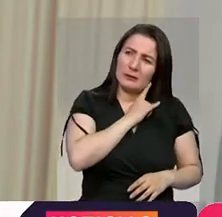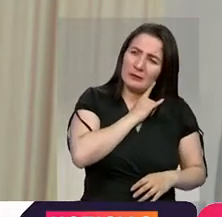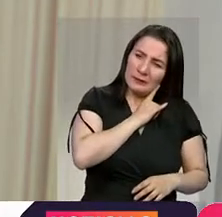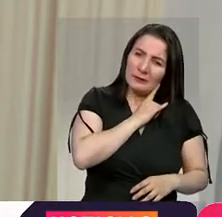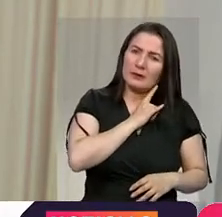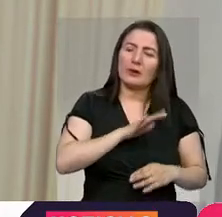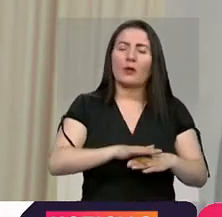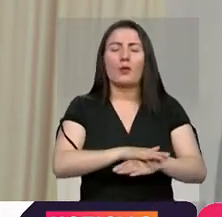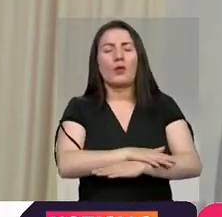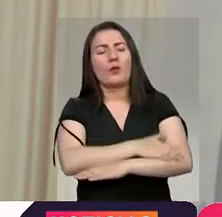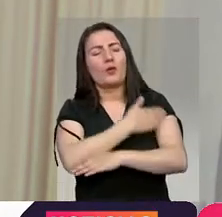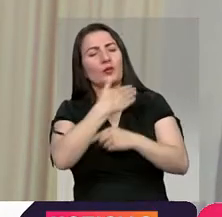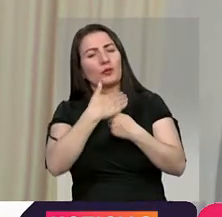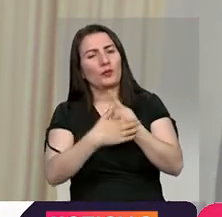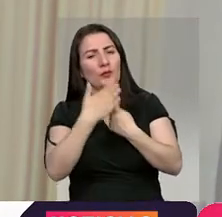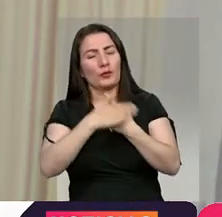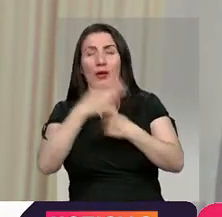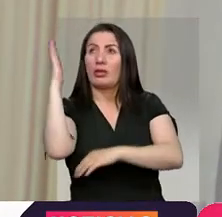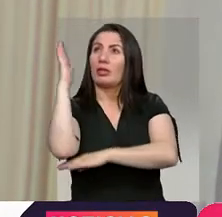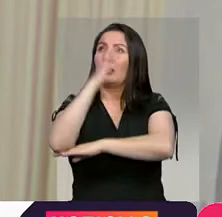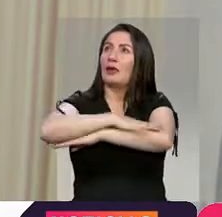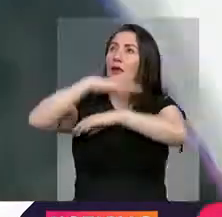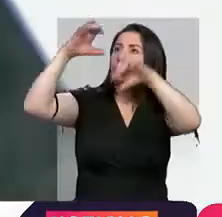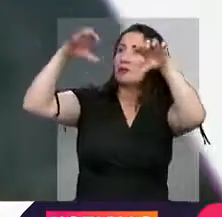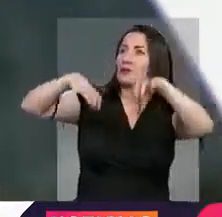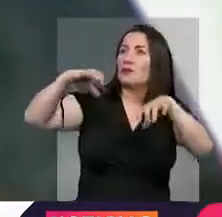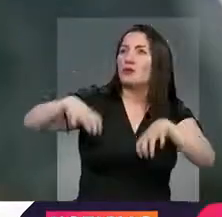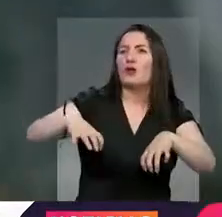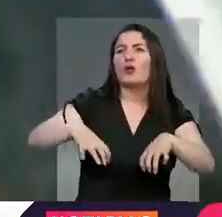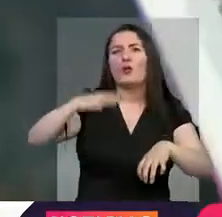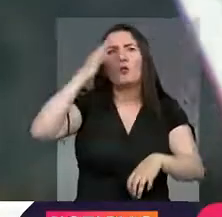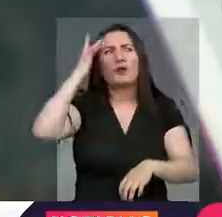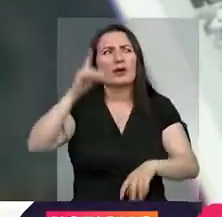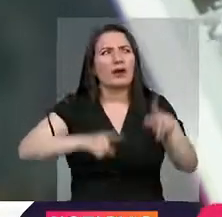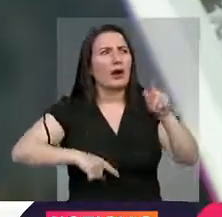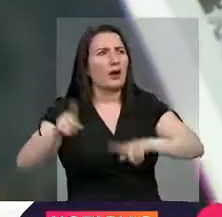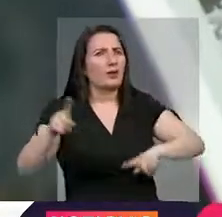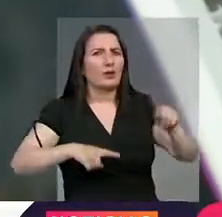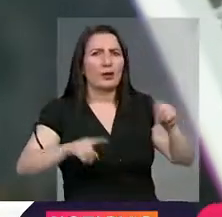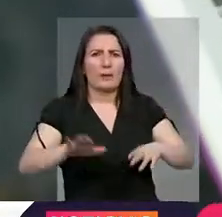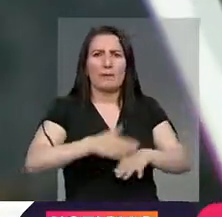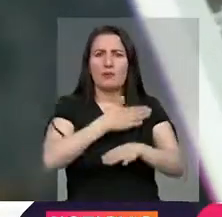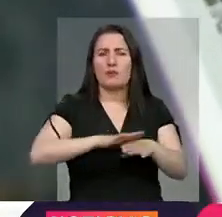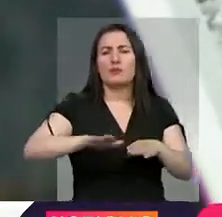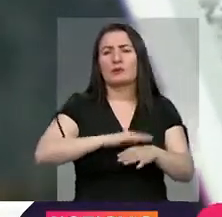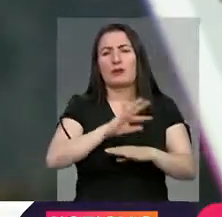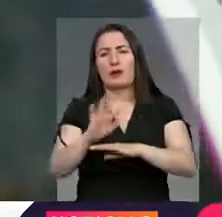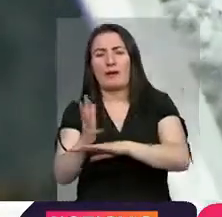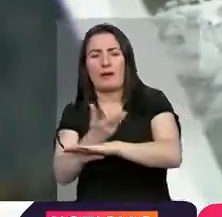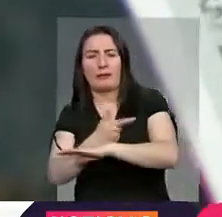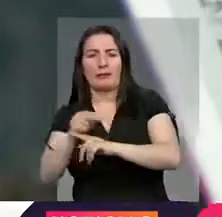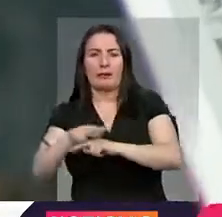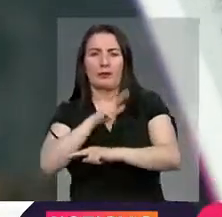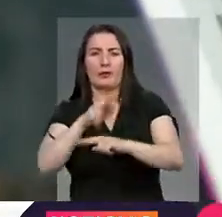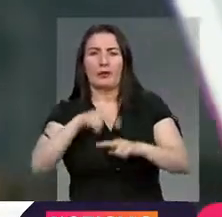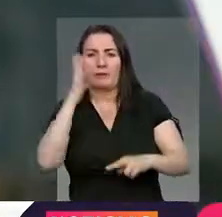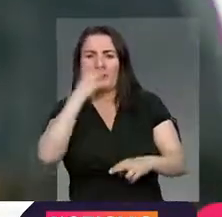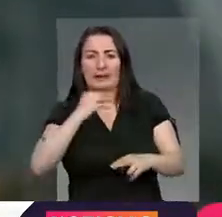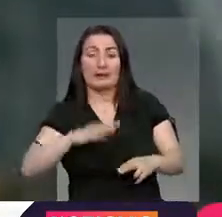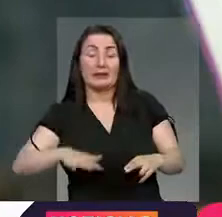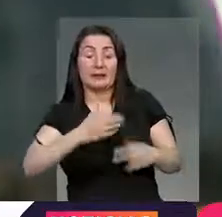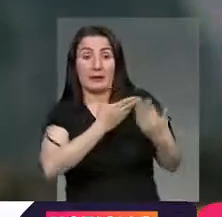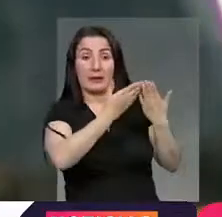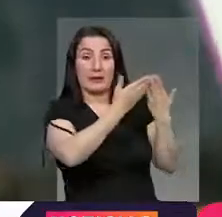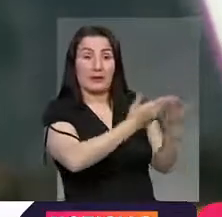sienten consuelo e inspiración en un día lluvioso o para quienes reaccionan intensamente a la música, el arte, la naturaleza y la belleza. Esta